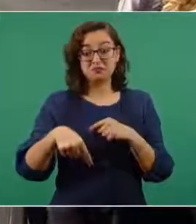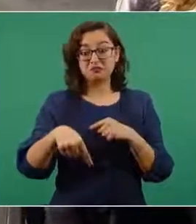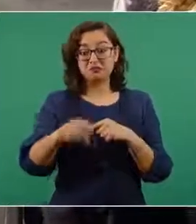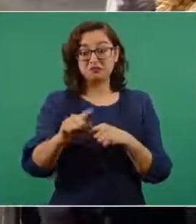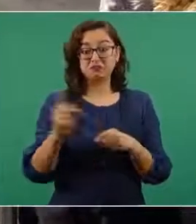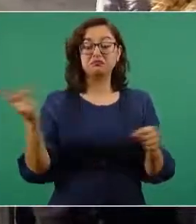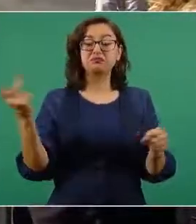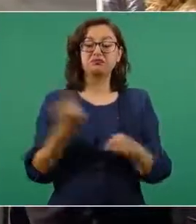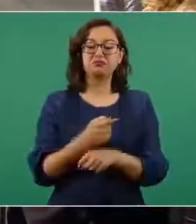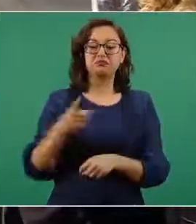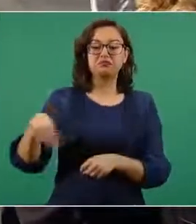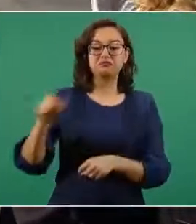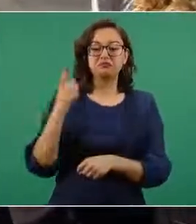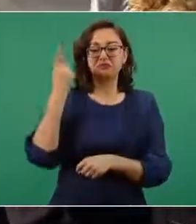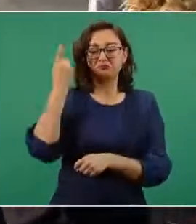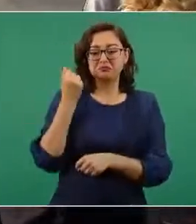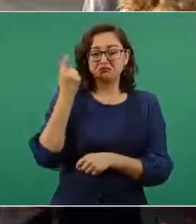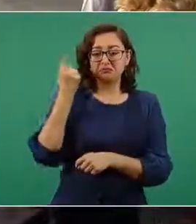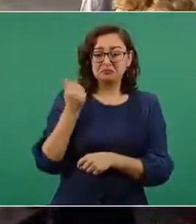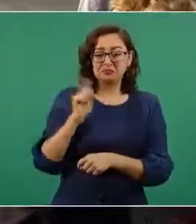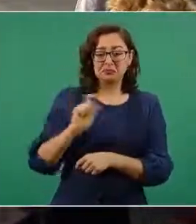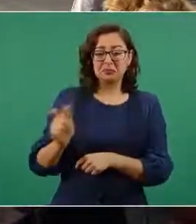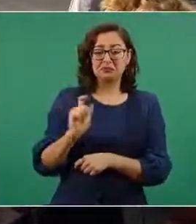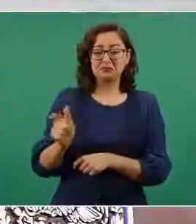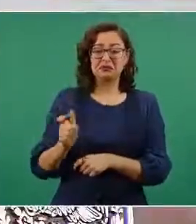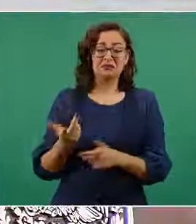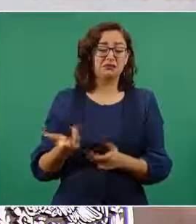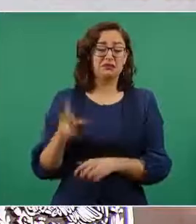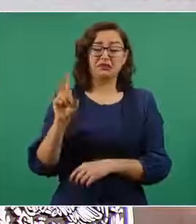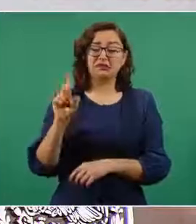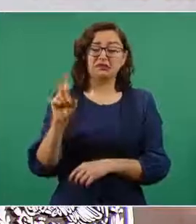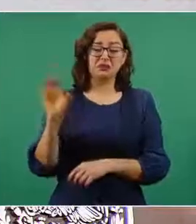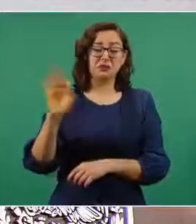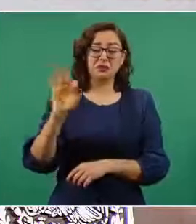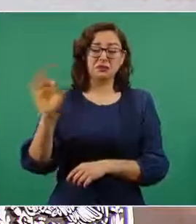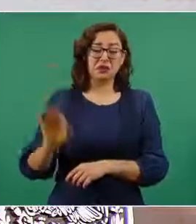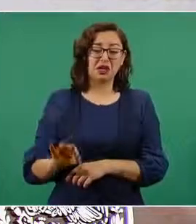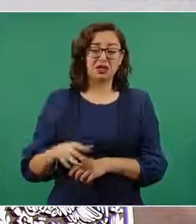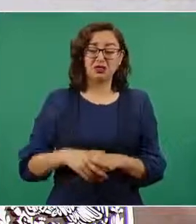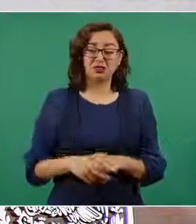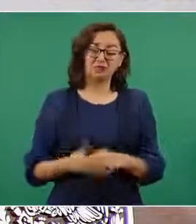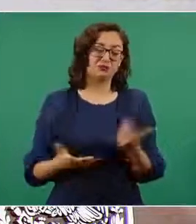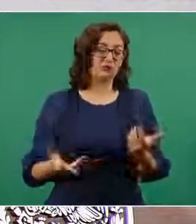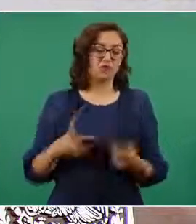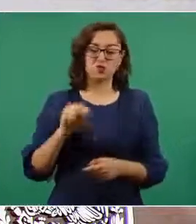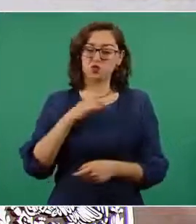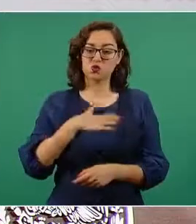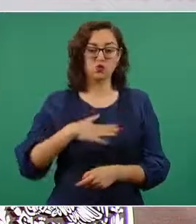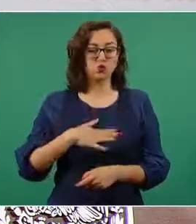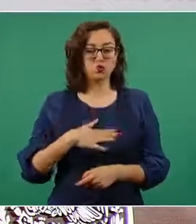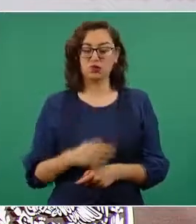iba a recibir como el 30-40% de su sueldo, una gran injusticia.